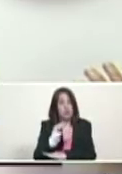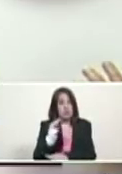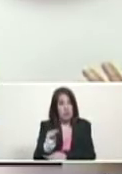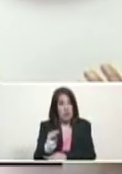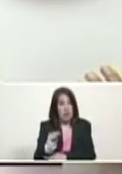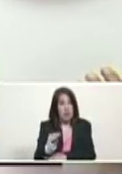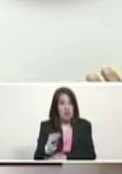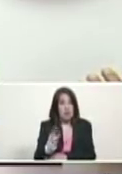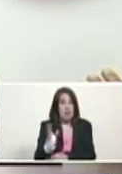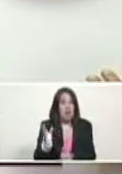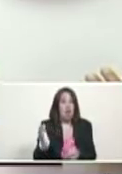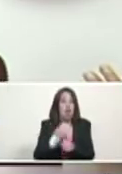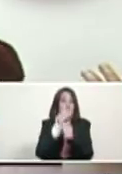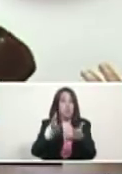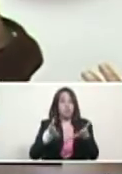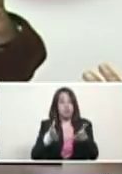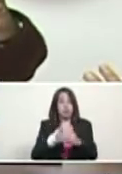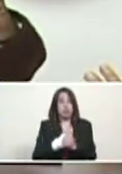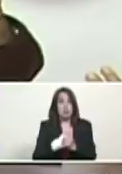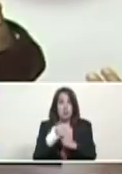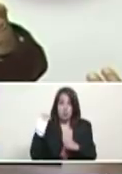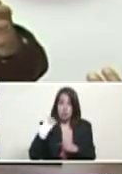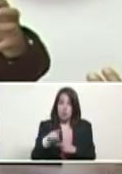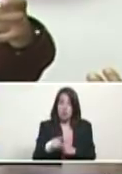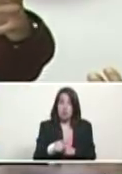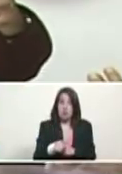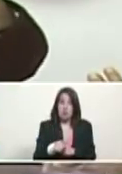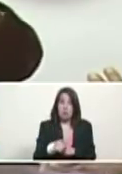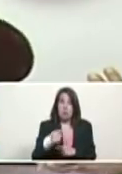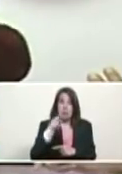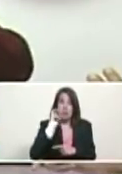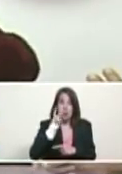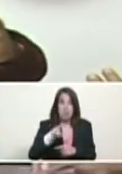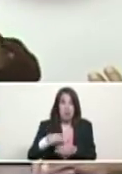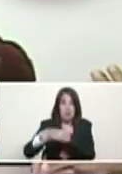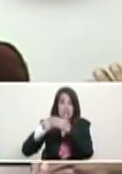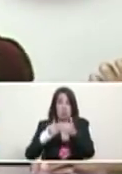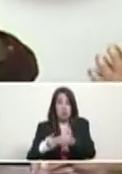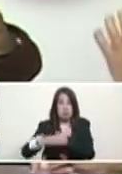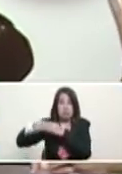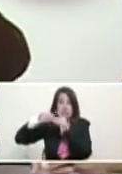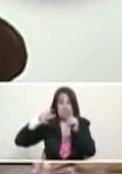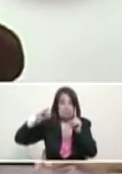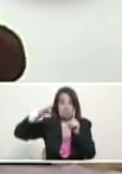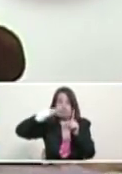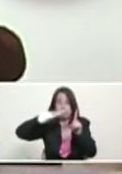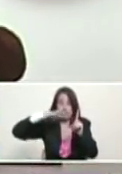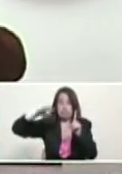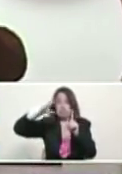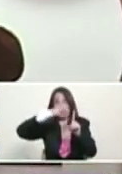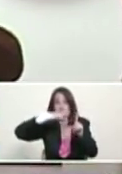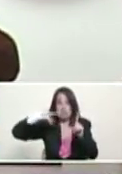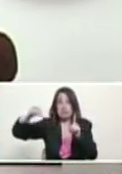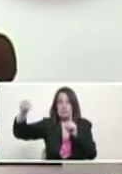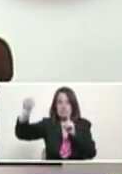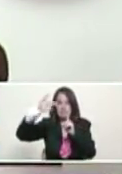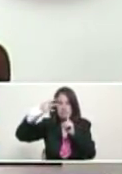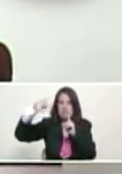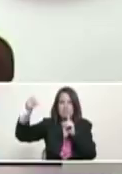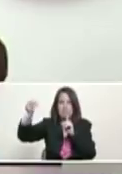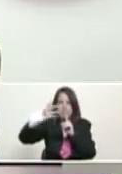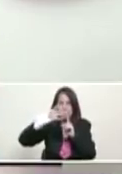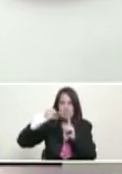logro que hemos tenido. Miren que está al acecho. Están al acecho ya. Las aves de rapiña de los